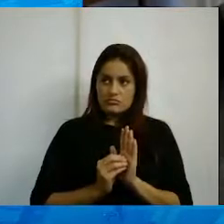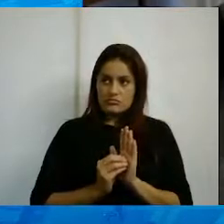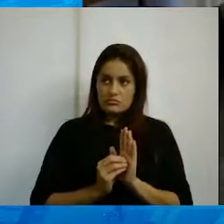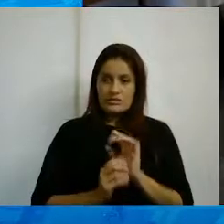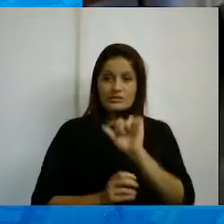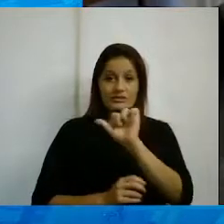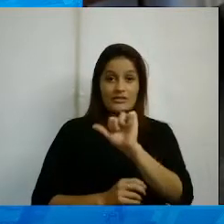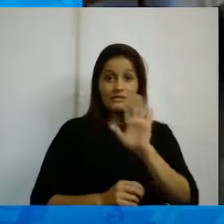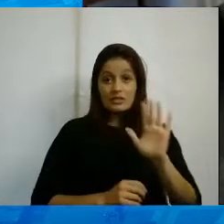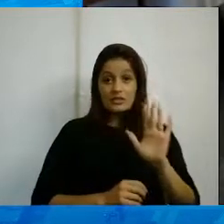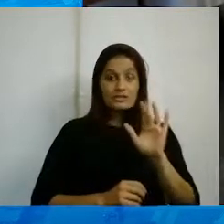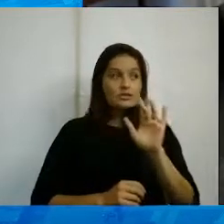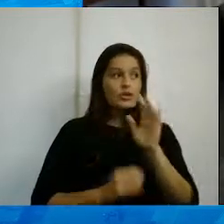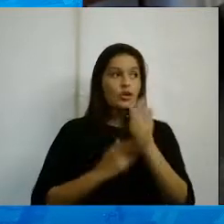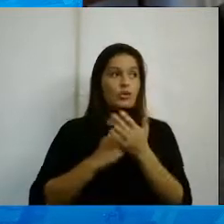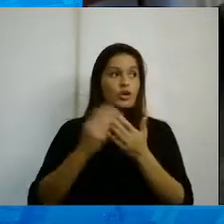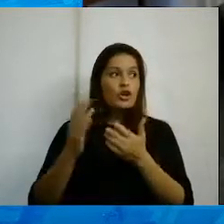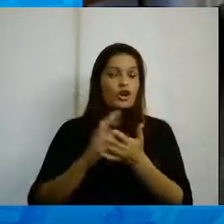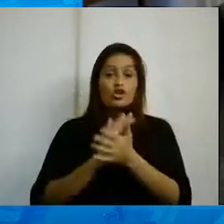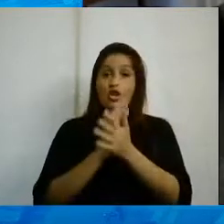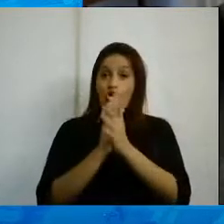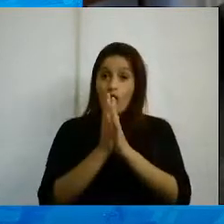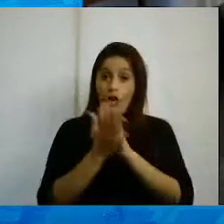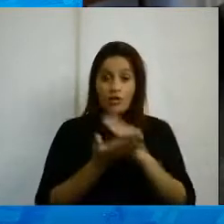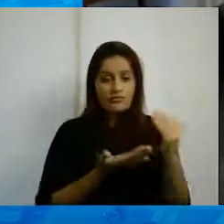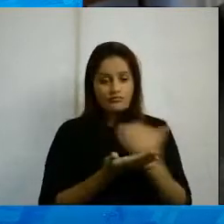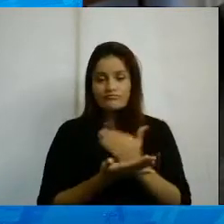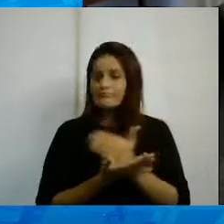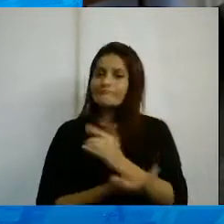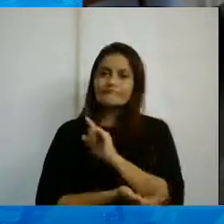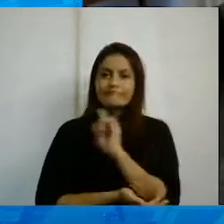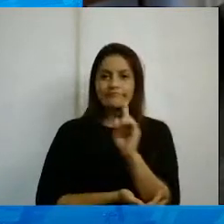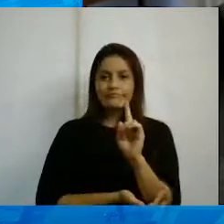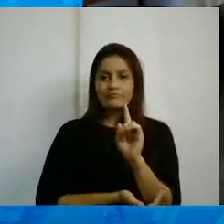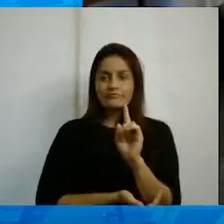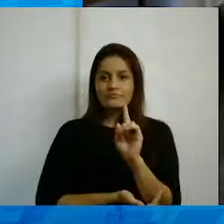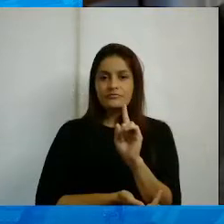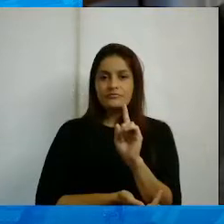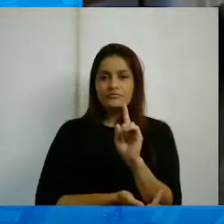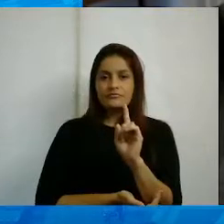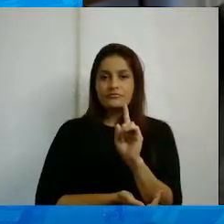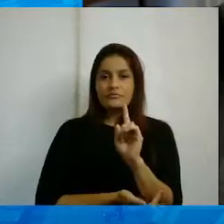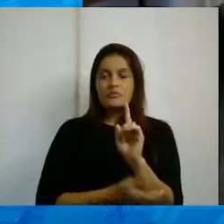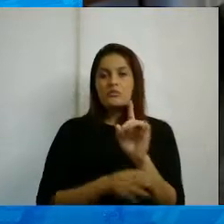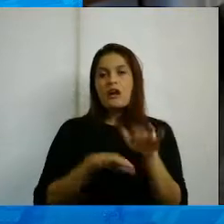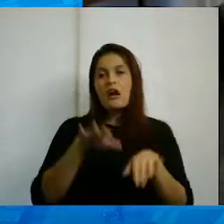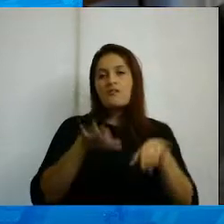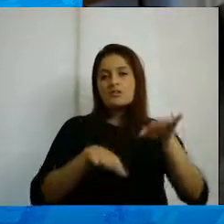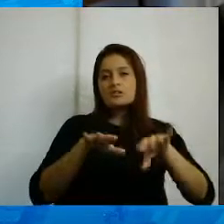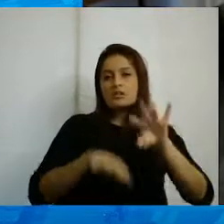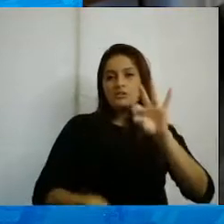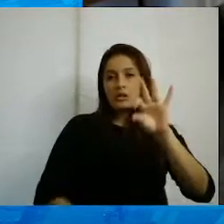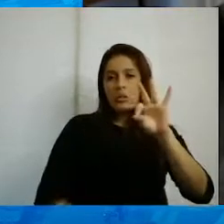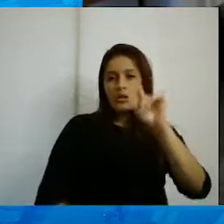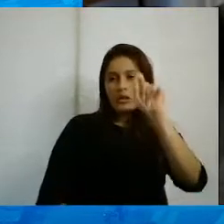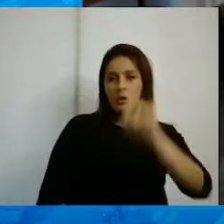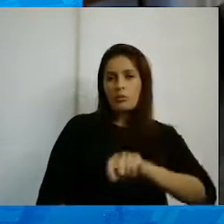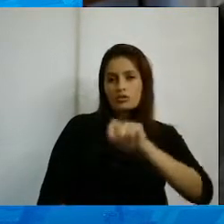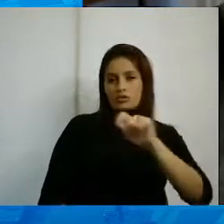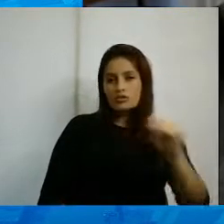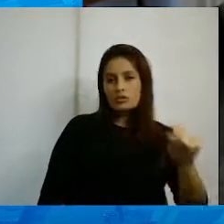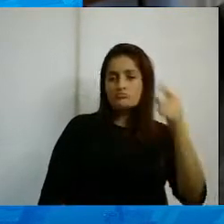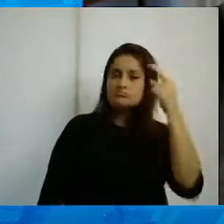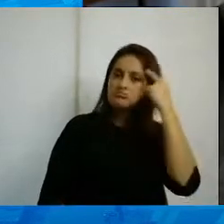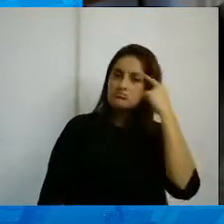imposible recuperar el 100%. Claro que sí. Generalmente recuperaron el 50% la vez anterior, por eso doy esta